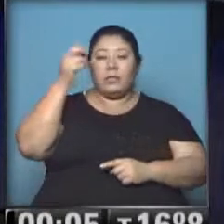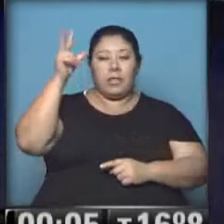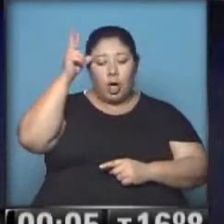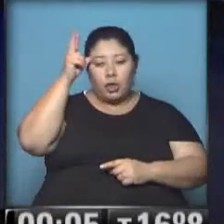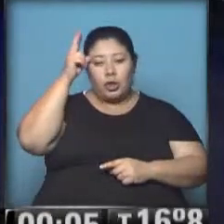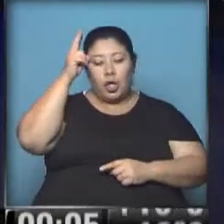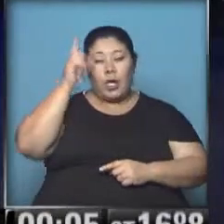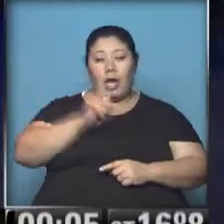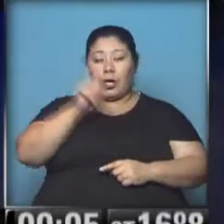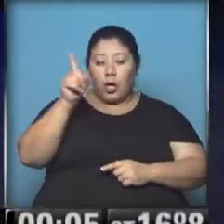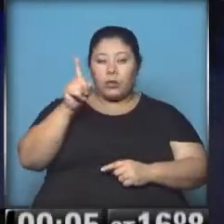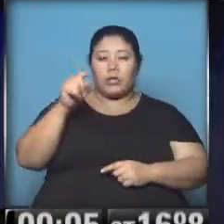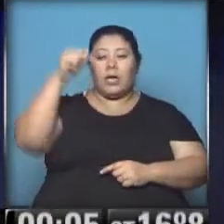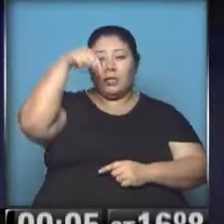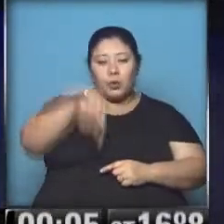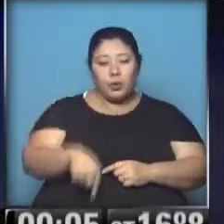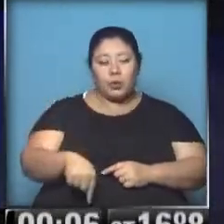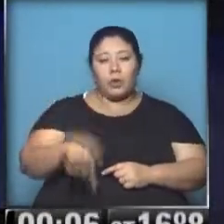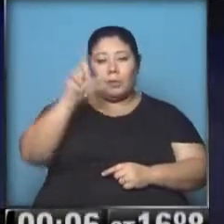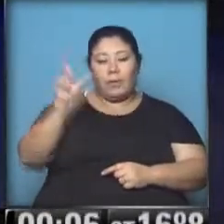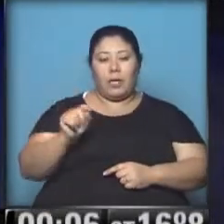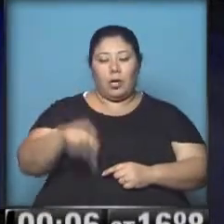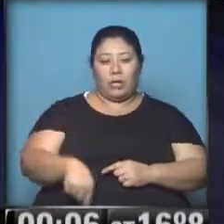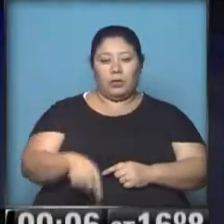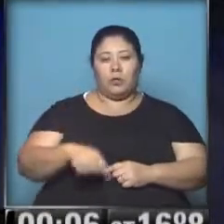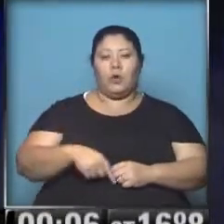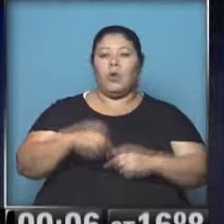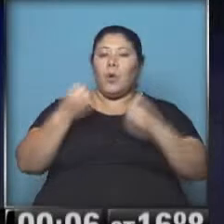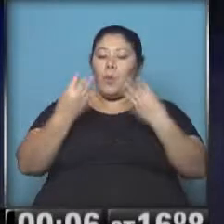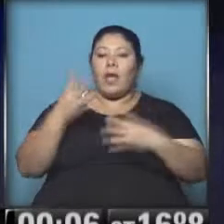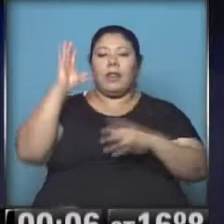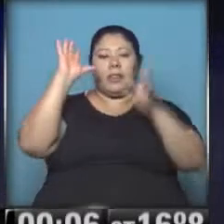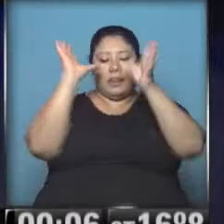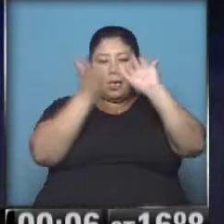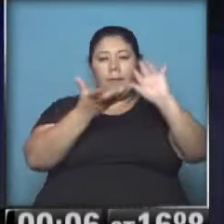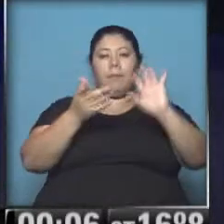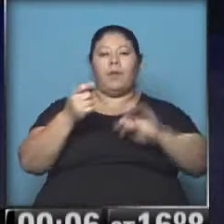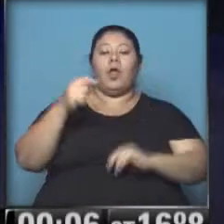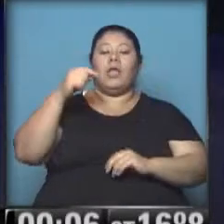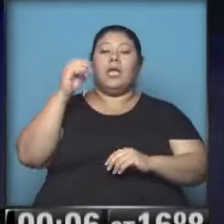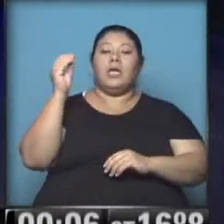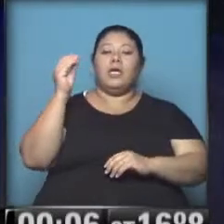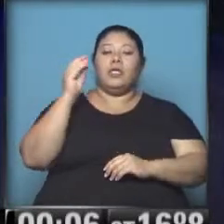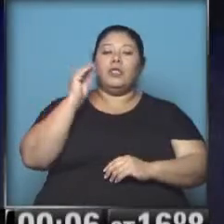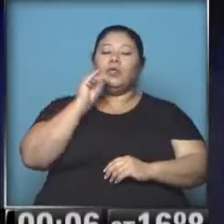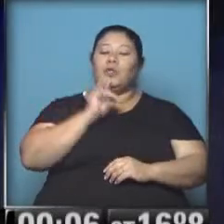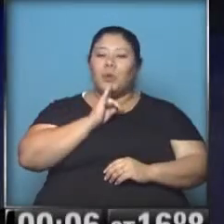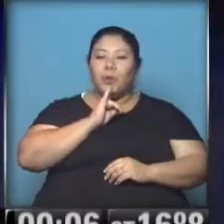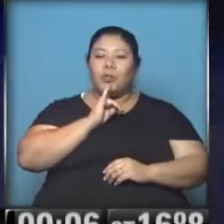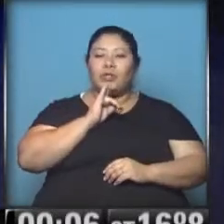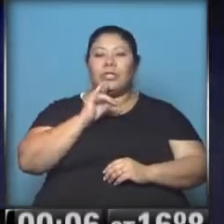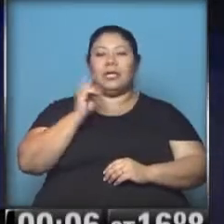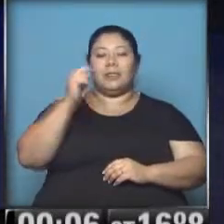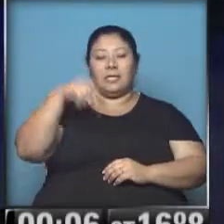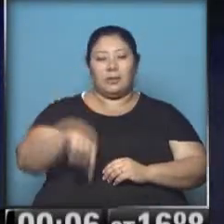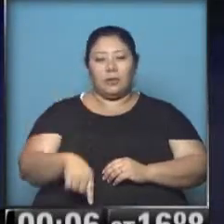sur, la Patagonia, muy buen tiempo en el centro y norte. Desde Chubut hacia el sur, vientos muy intensos hasta con intensidad de